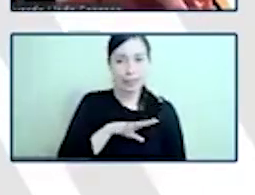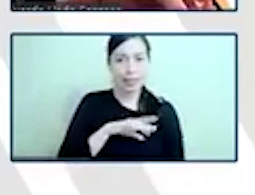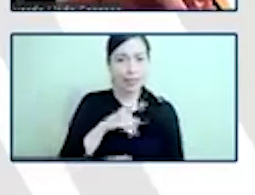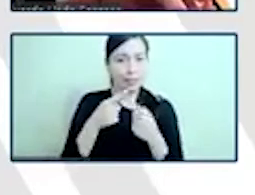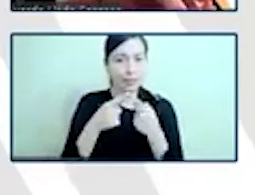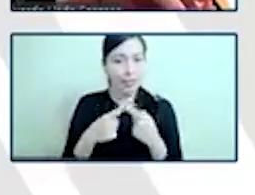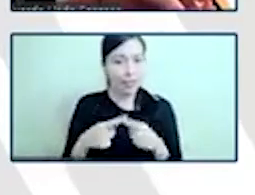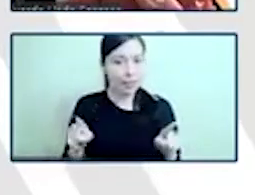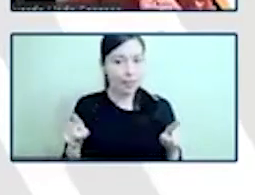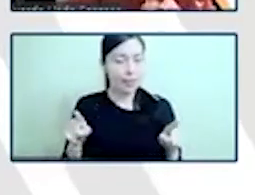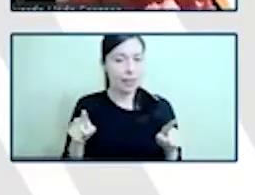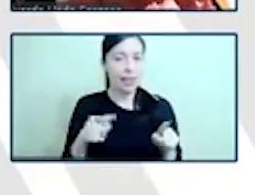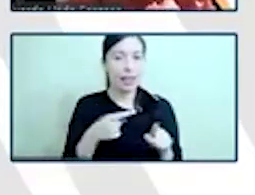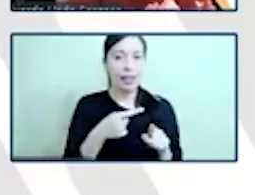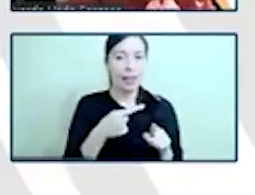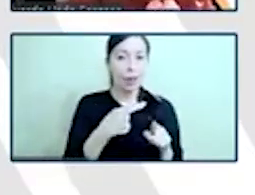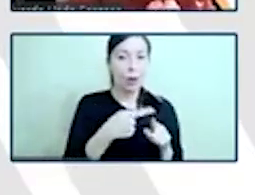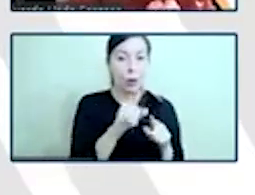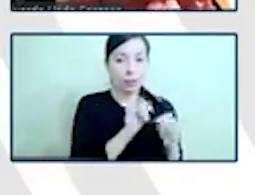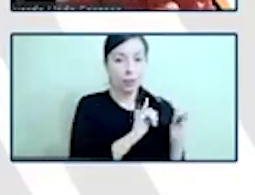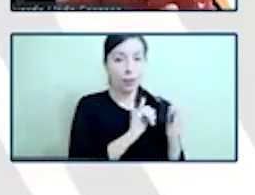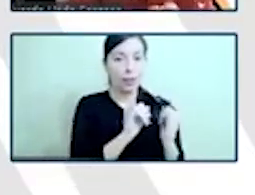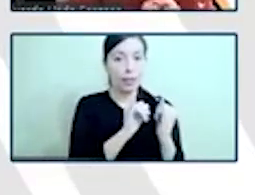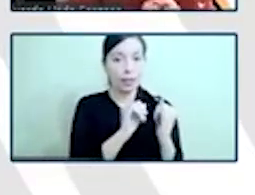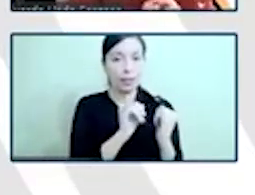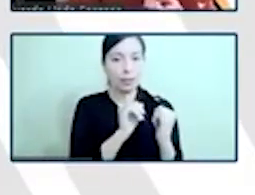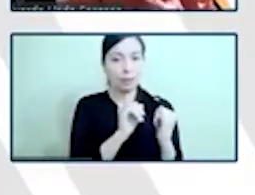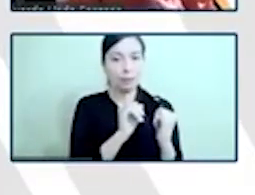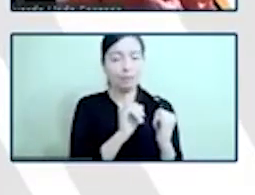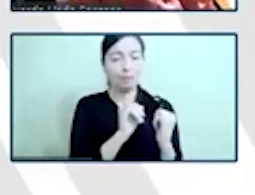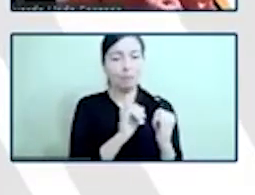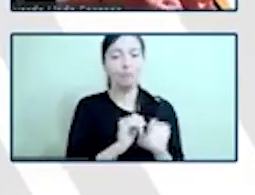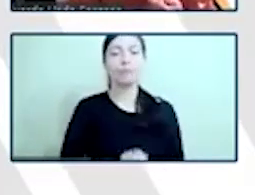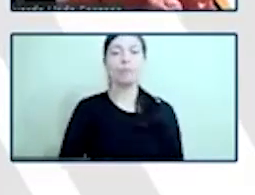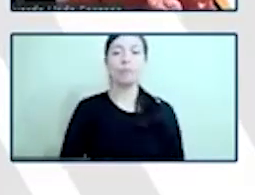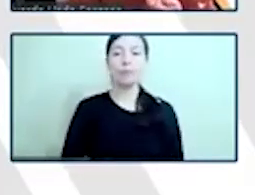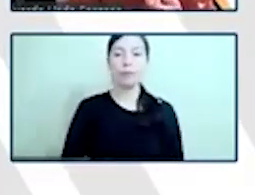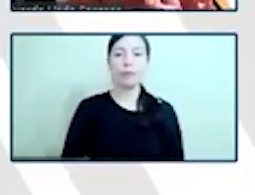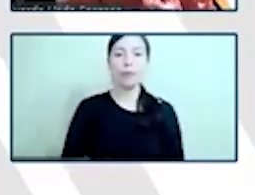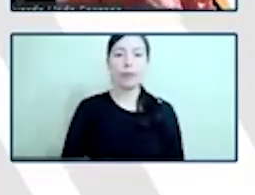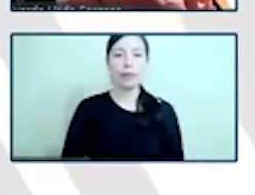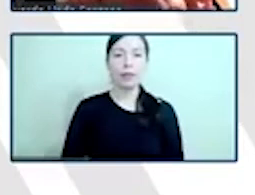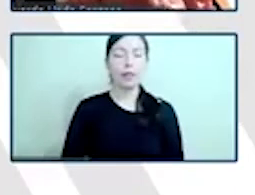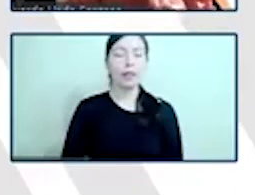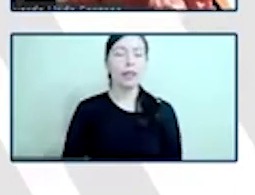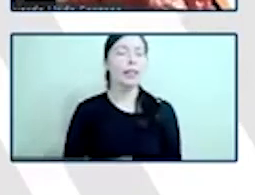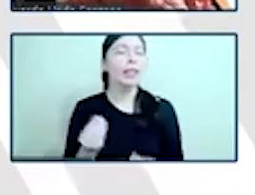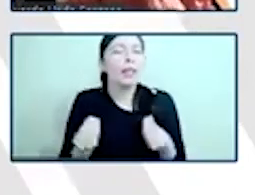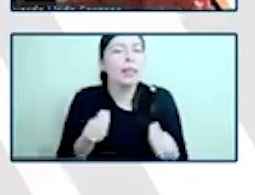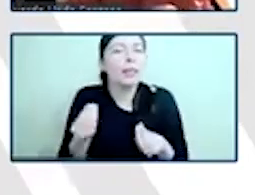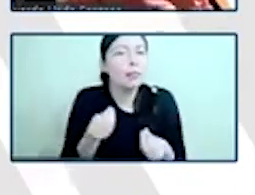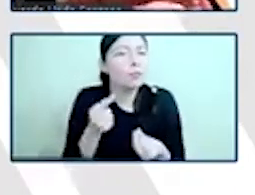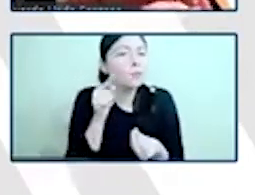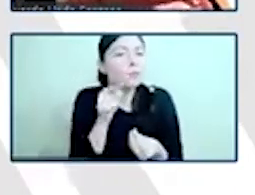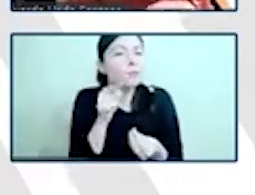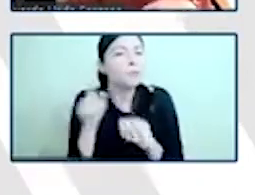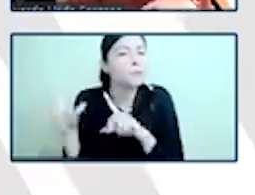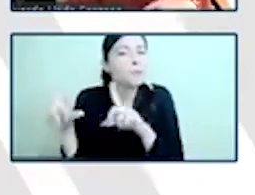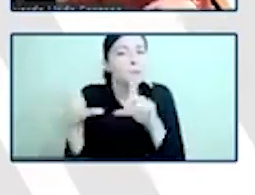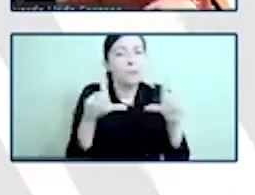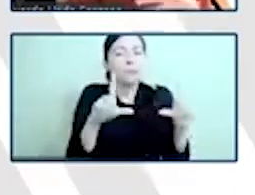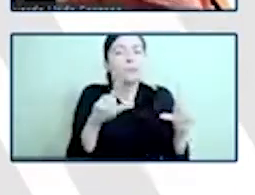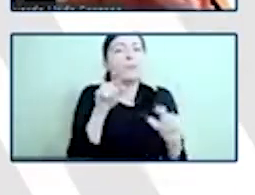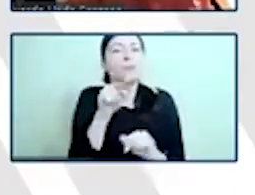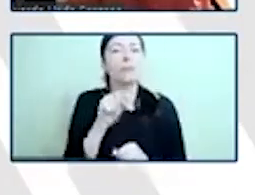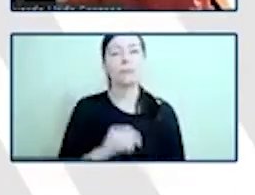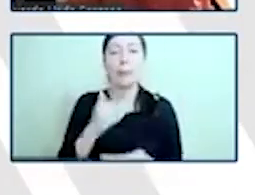de lo que ocurrió con los datos enviados a Rutjan. ¿Qué pasó con esto? Se implementó entonces lo